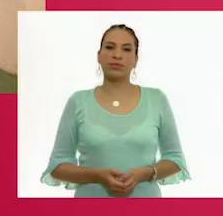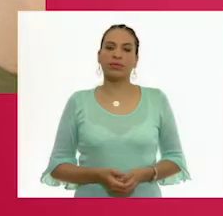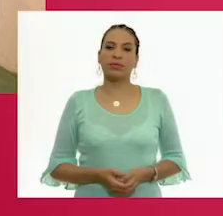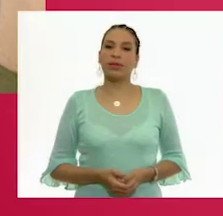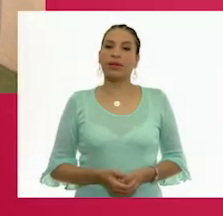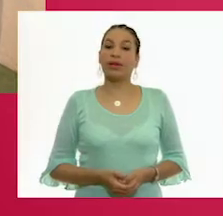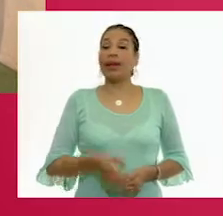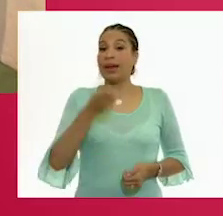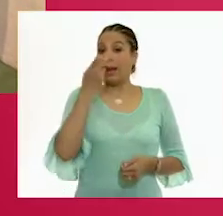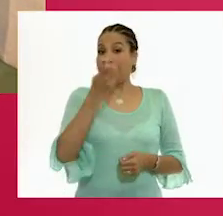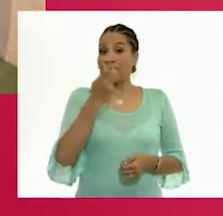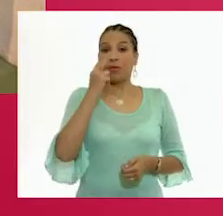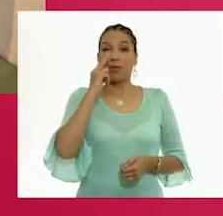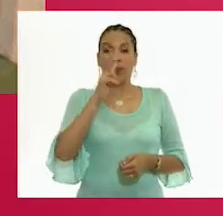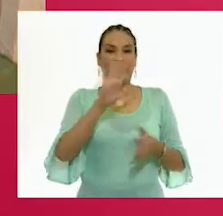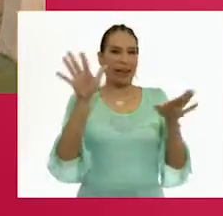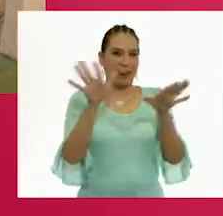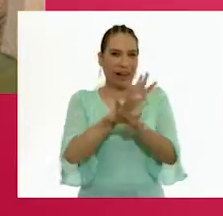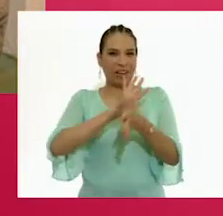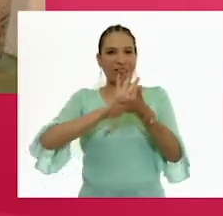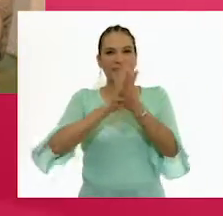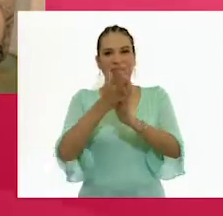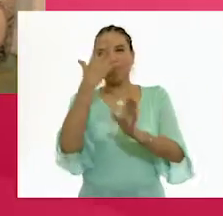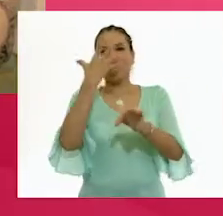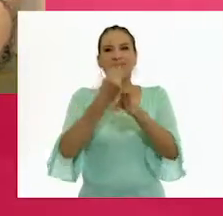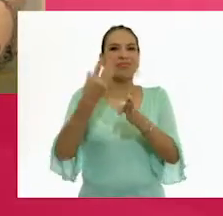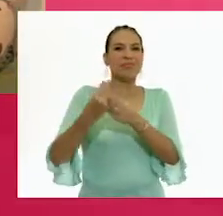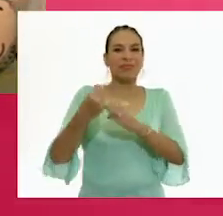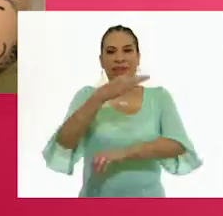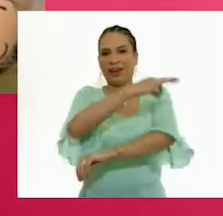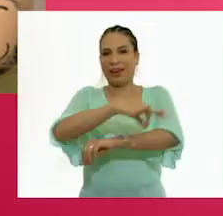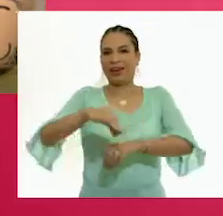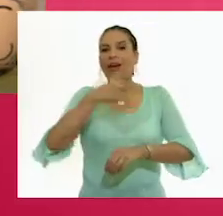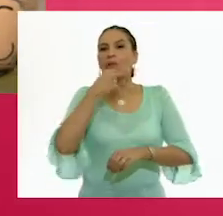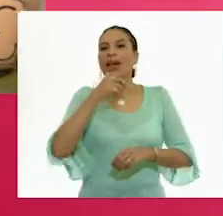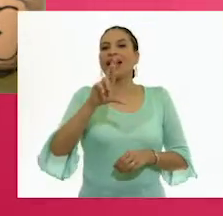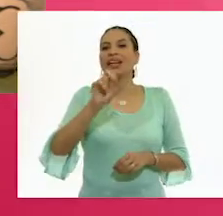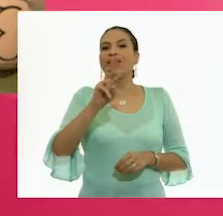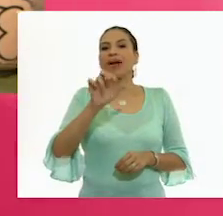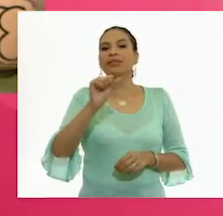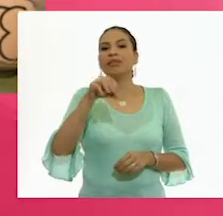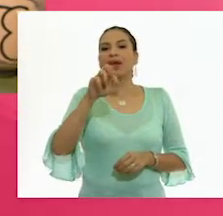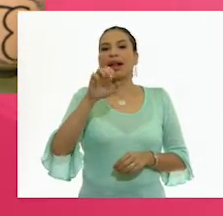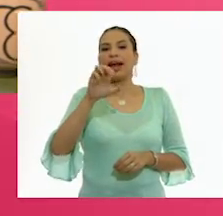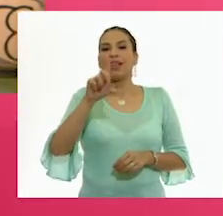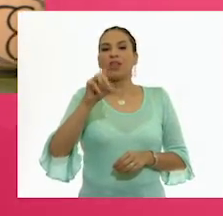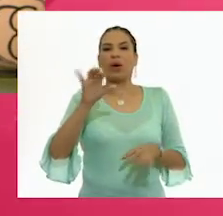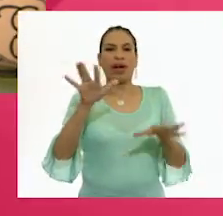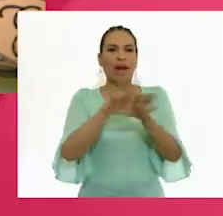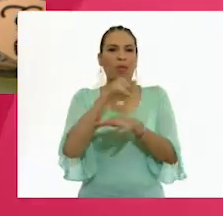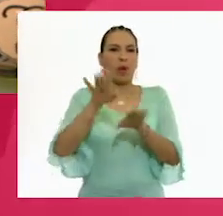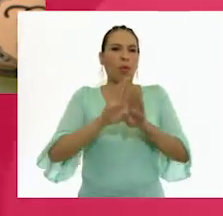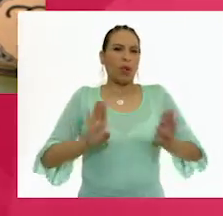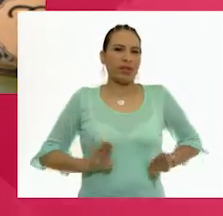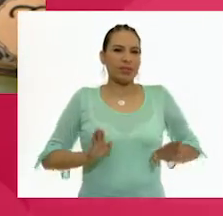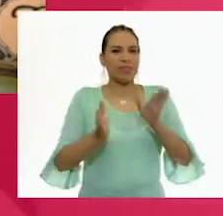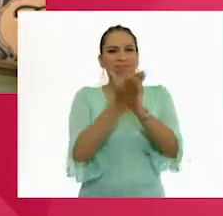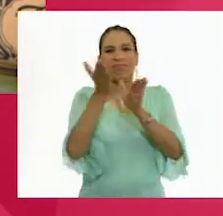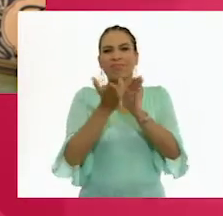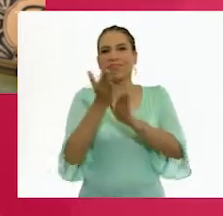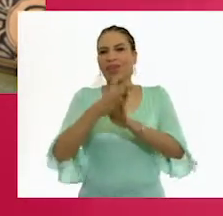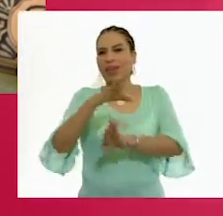Este es el aspecto de esa remodelación. El arquitecto Rivas Mercado vivió el cambio de ese estilo